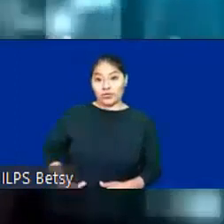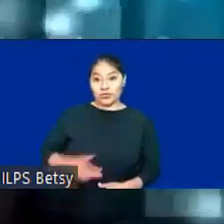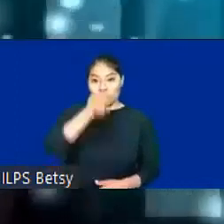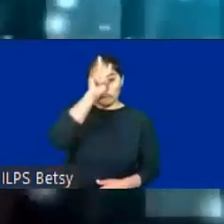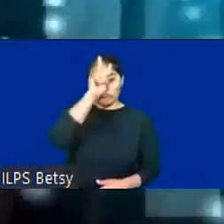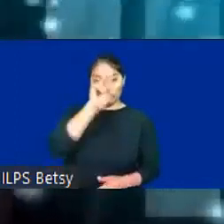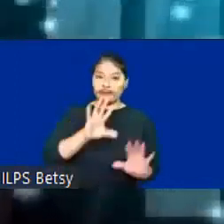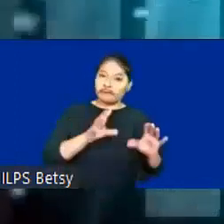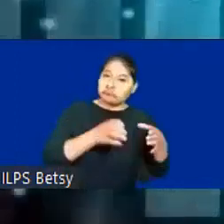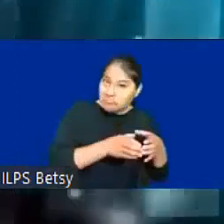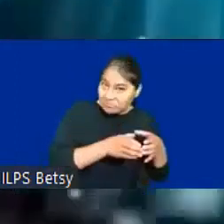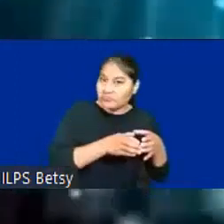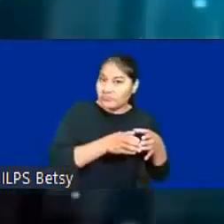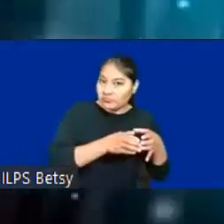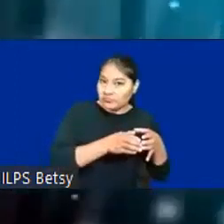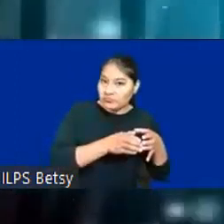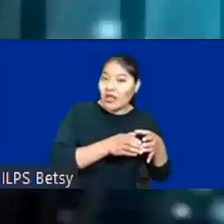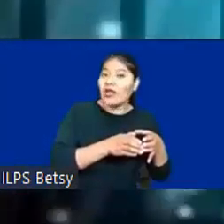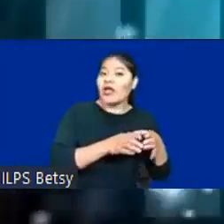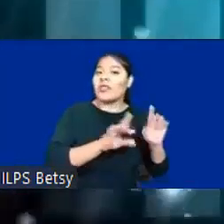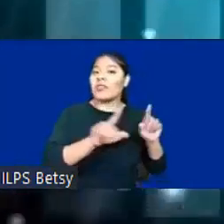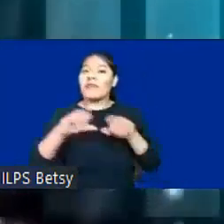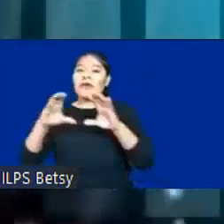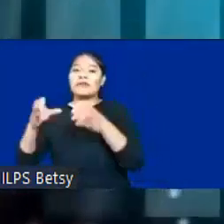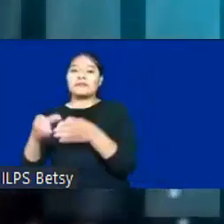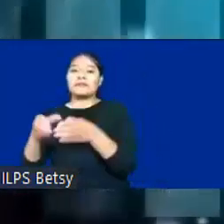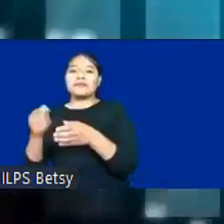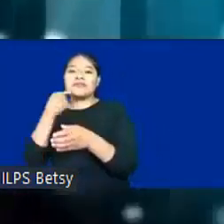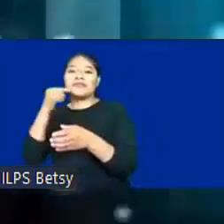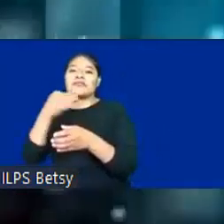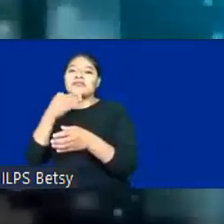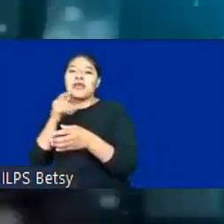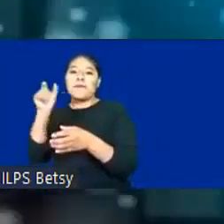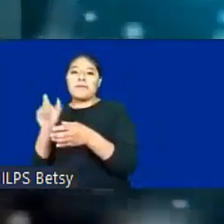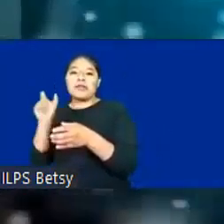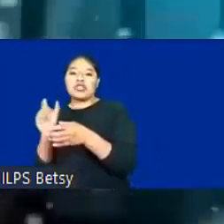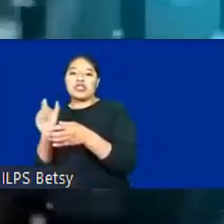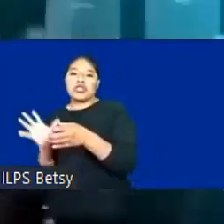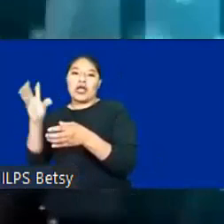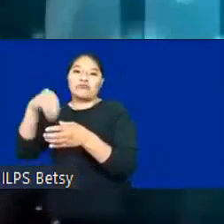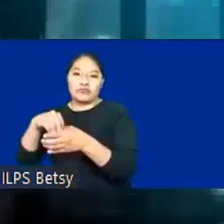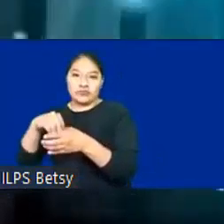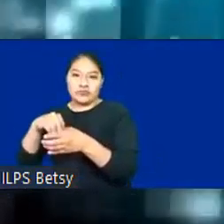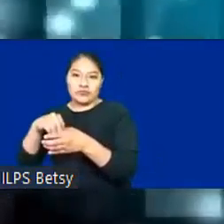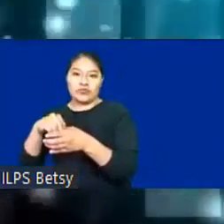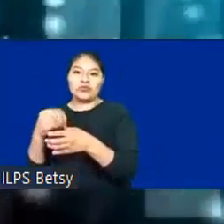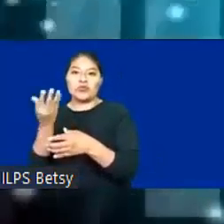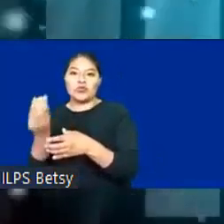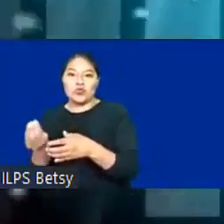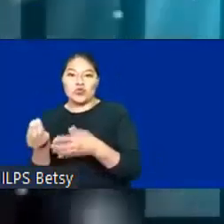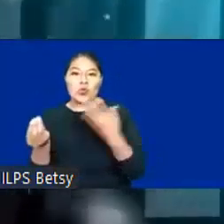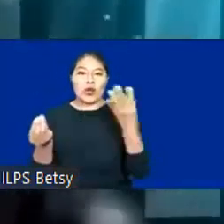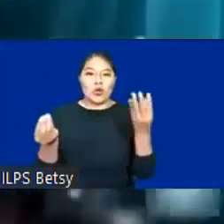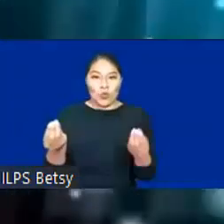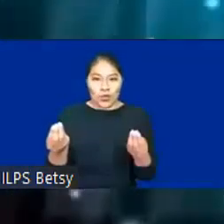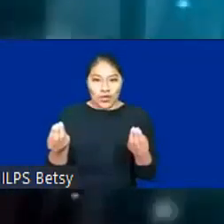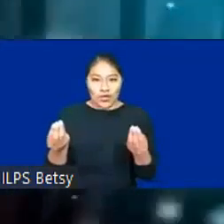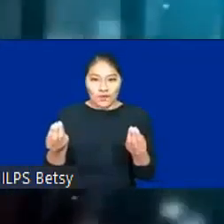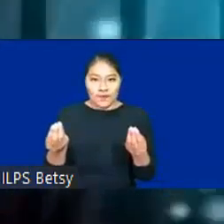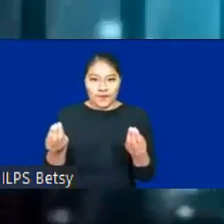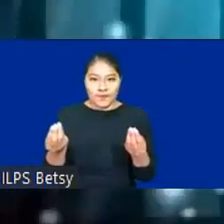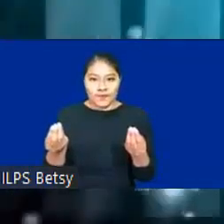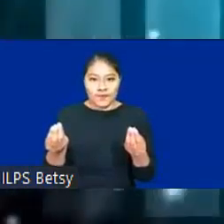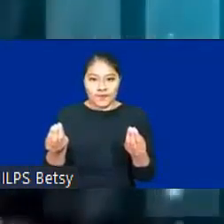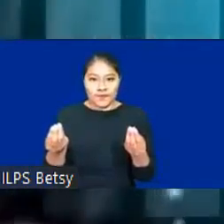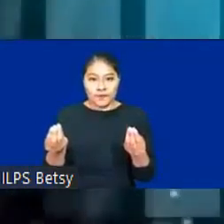hubo otras instituciones que participan en la implementación, ¿no? En el caso nuestro, por ejemplo, nosotros en los distintos proyectos